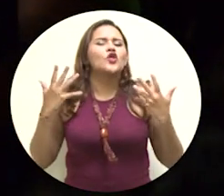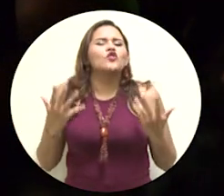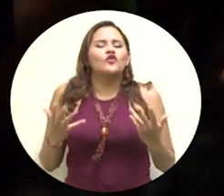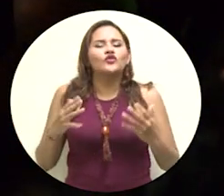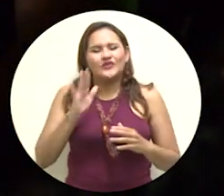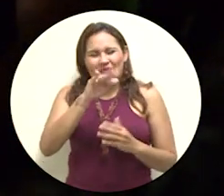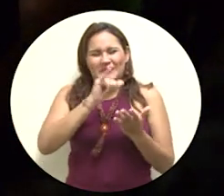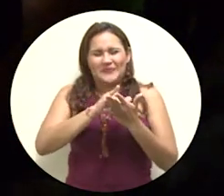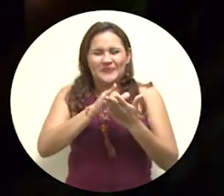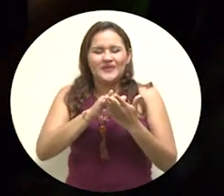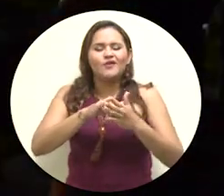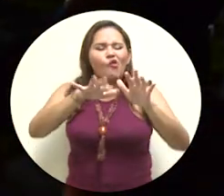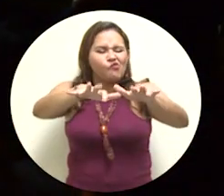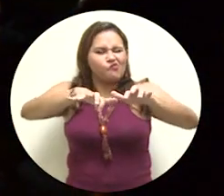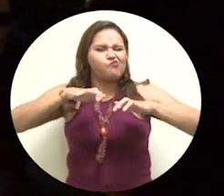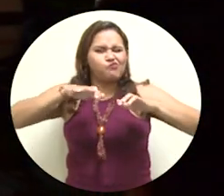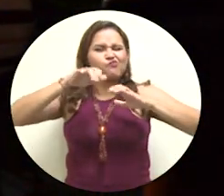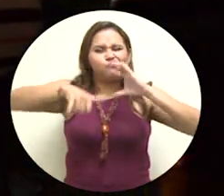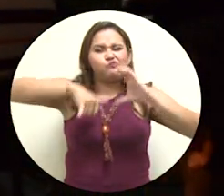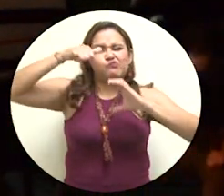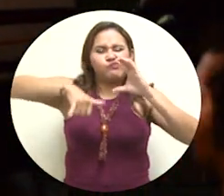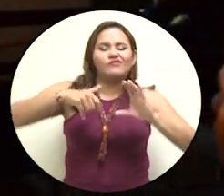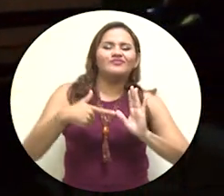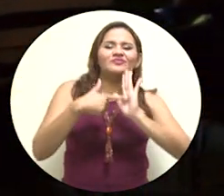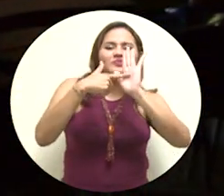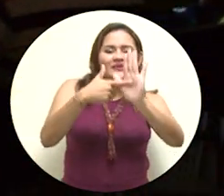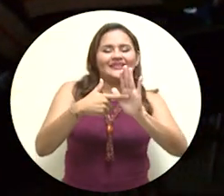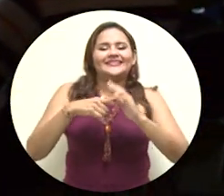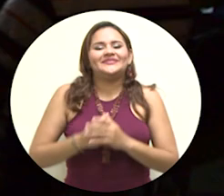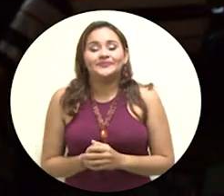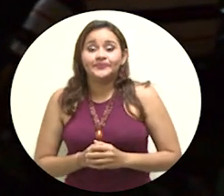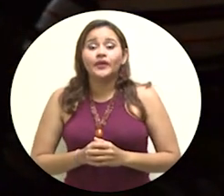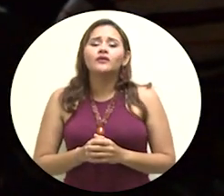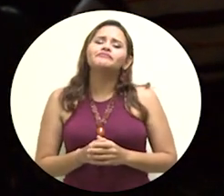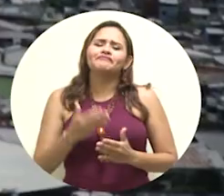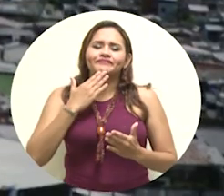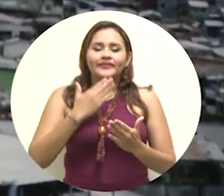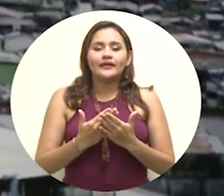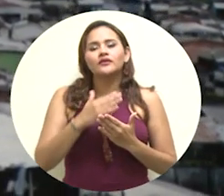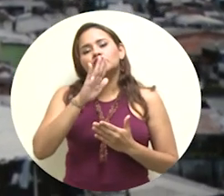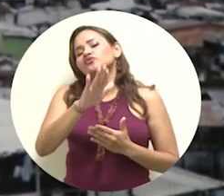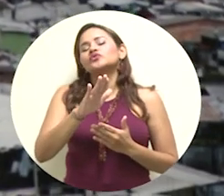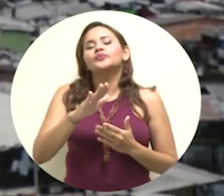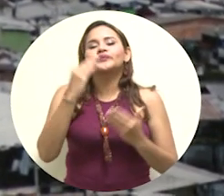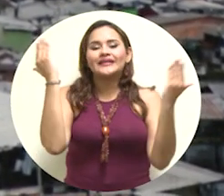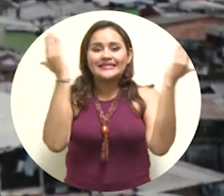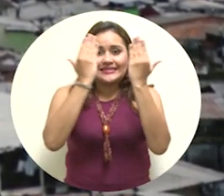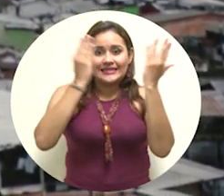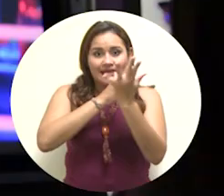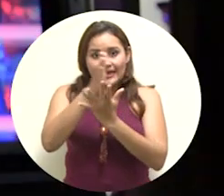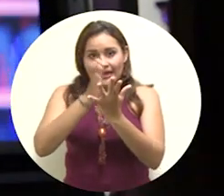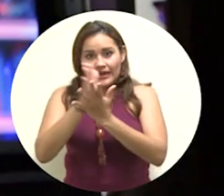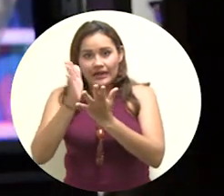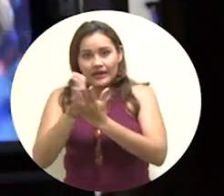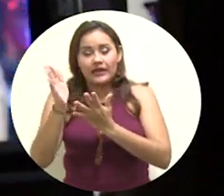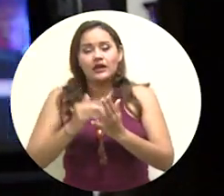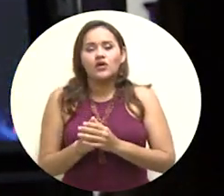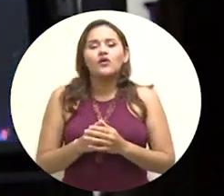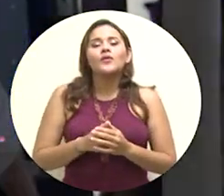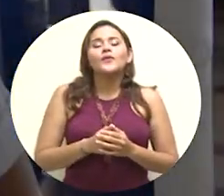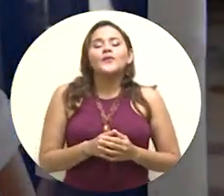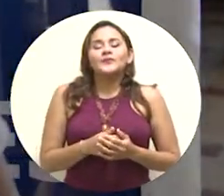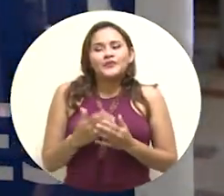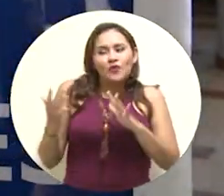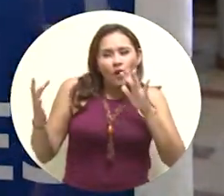de la institución gracias a una alianza realizada por el Programa de Cine y Audiovisuales con Proimágenes en Movimiento Colombia.